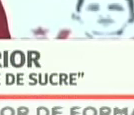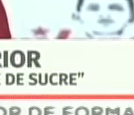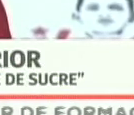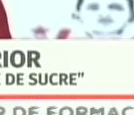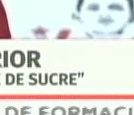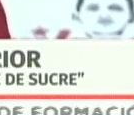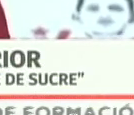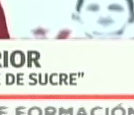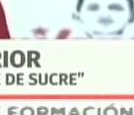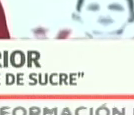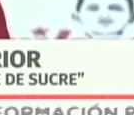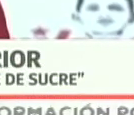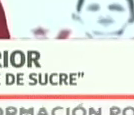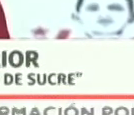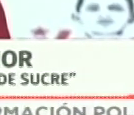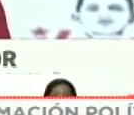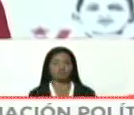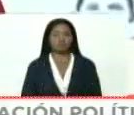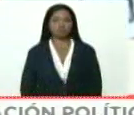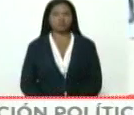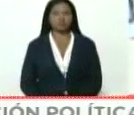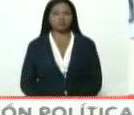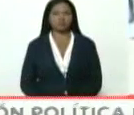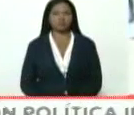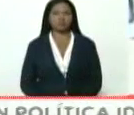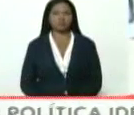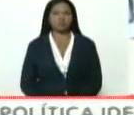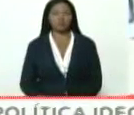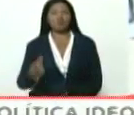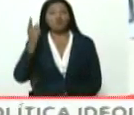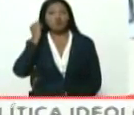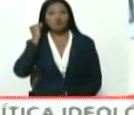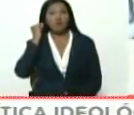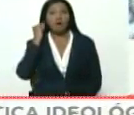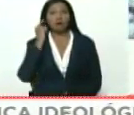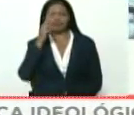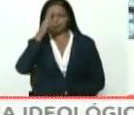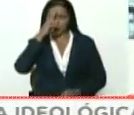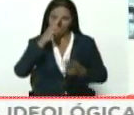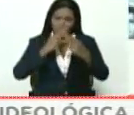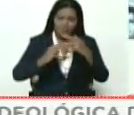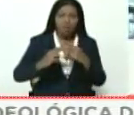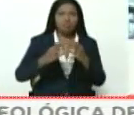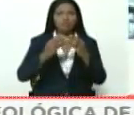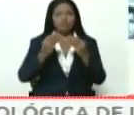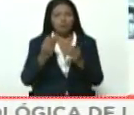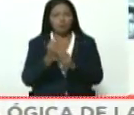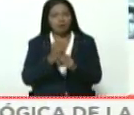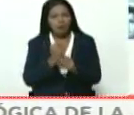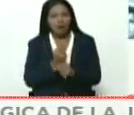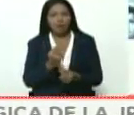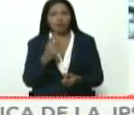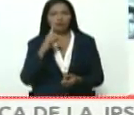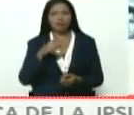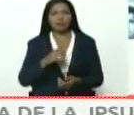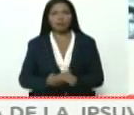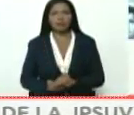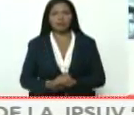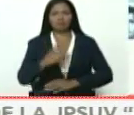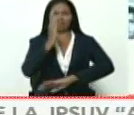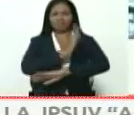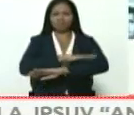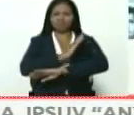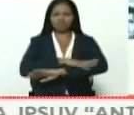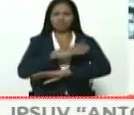la juventud. Robetza Poleo, una muchacha honesta, humilde, trabajadora,